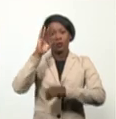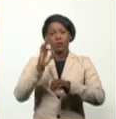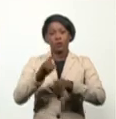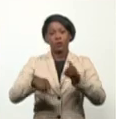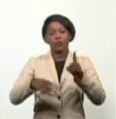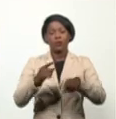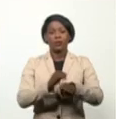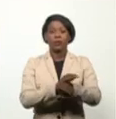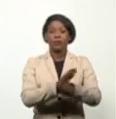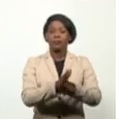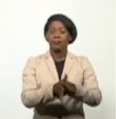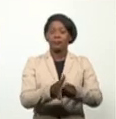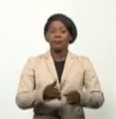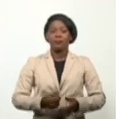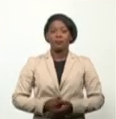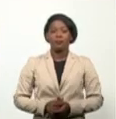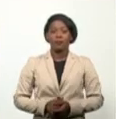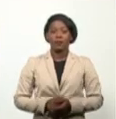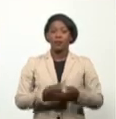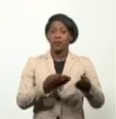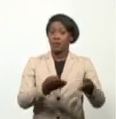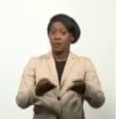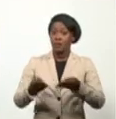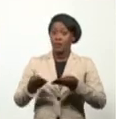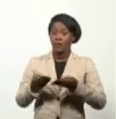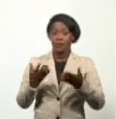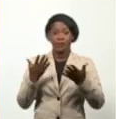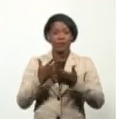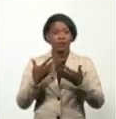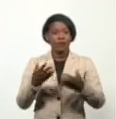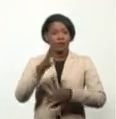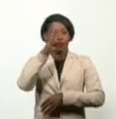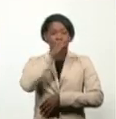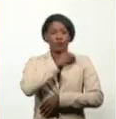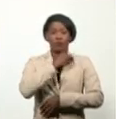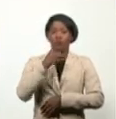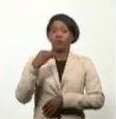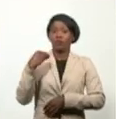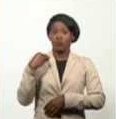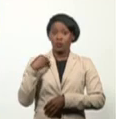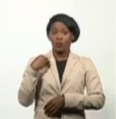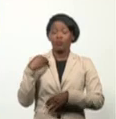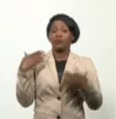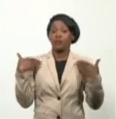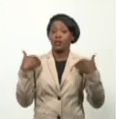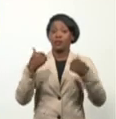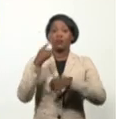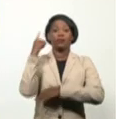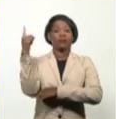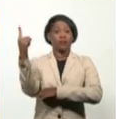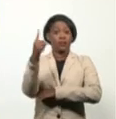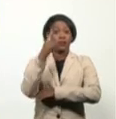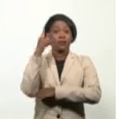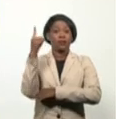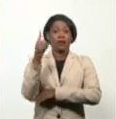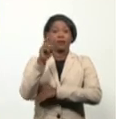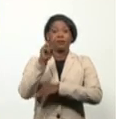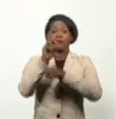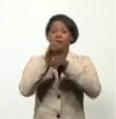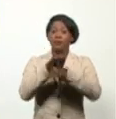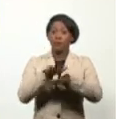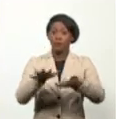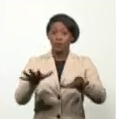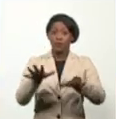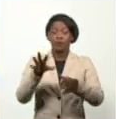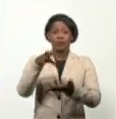Nos acompaña, como ya es habitual, el doctor Francisco Durán García, director nacional de epidemiología del MINSAP. Doctor,